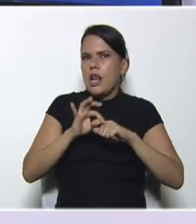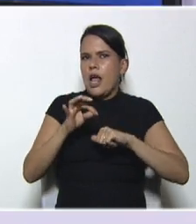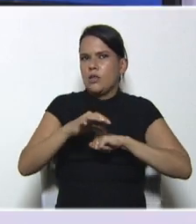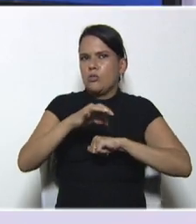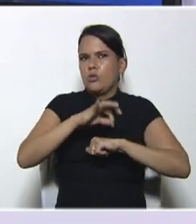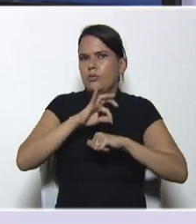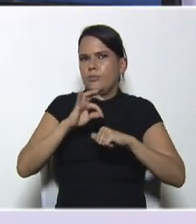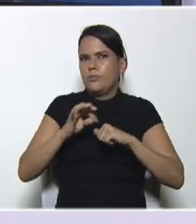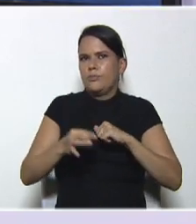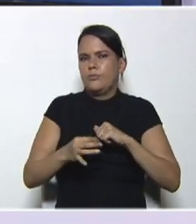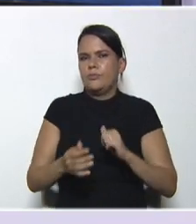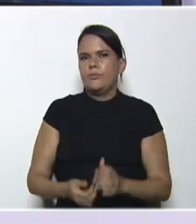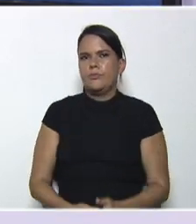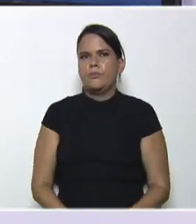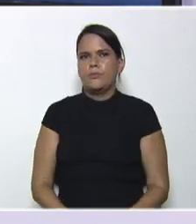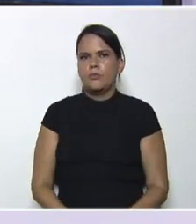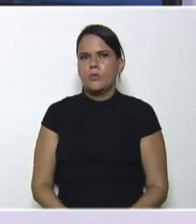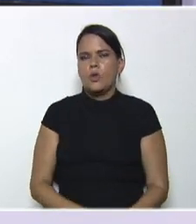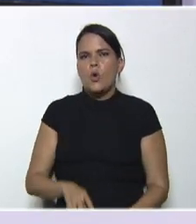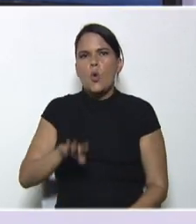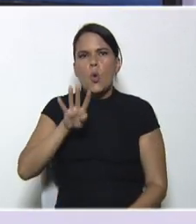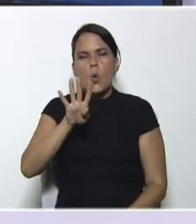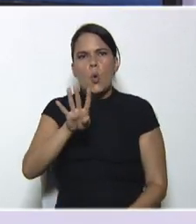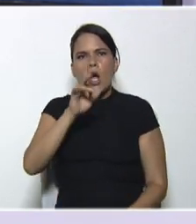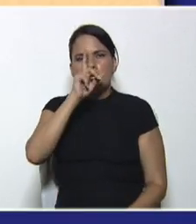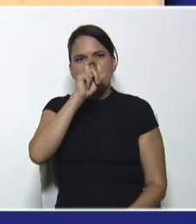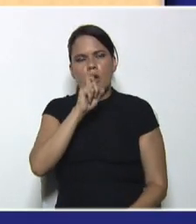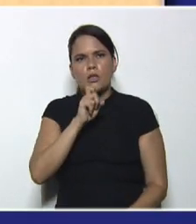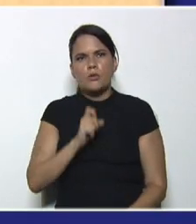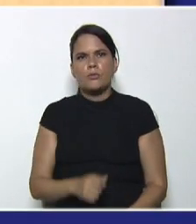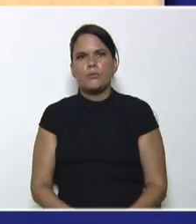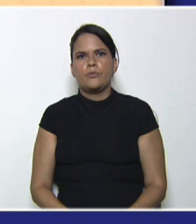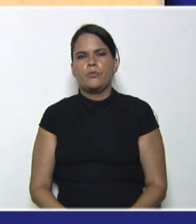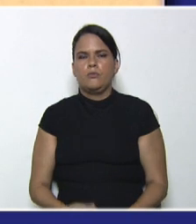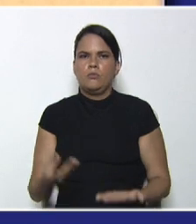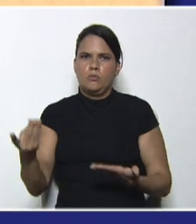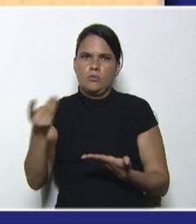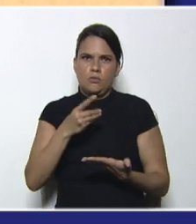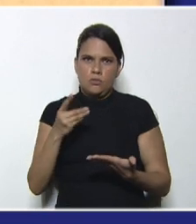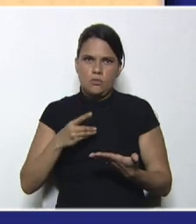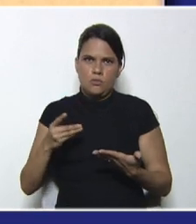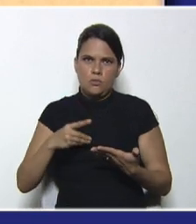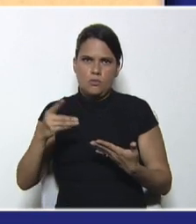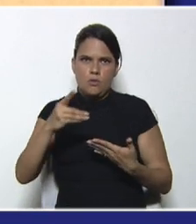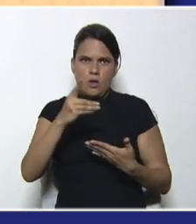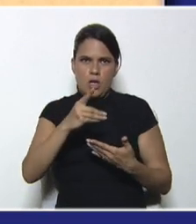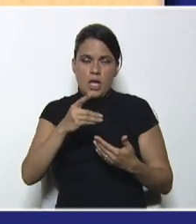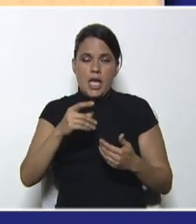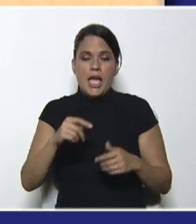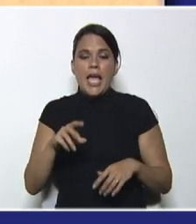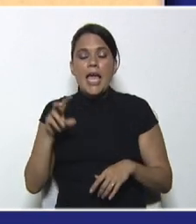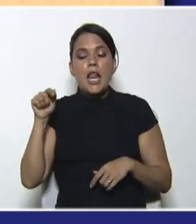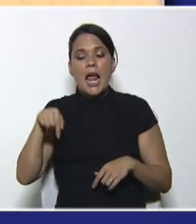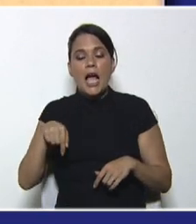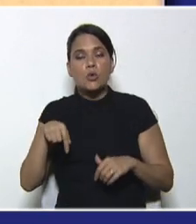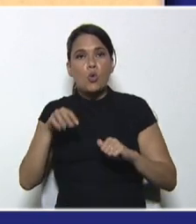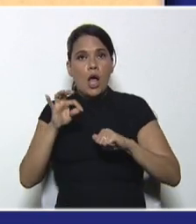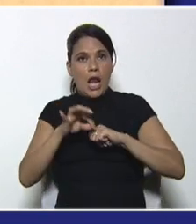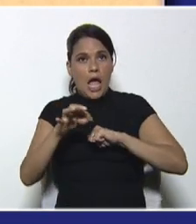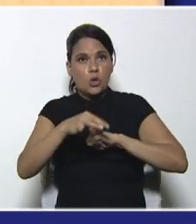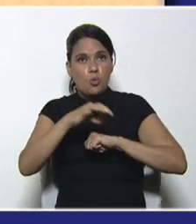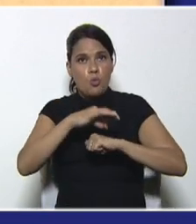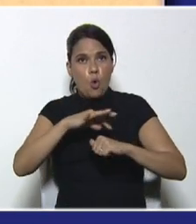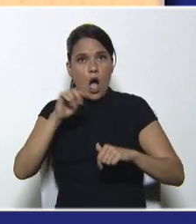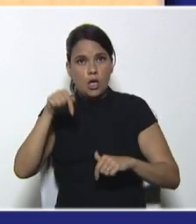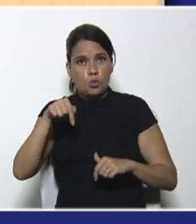año. Para los estudiantes de cuarto año, ilustrar el modelo atómico actual. Y para